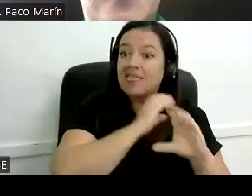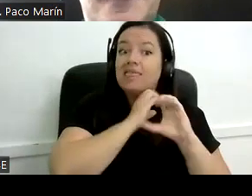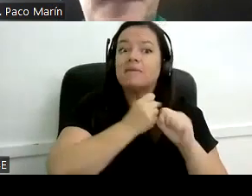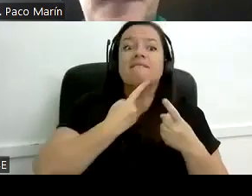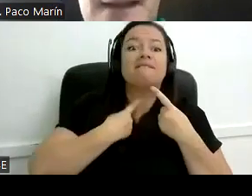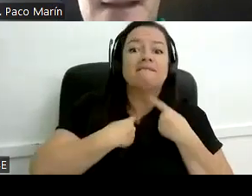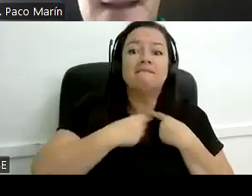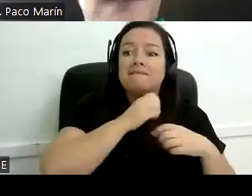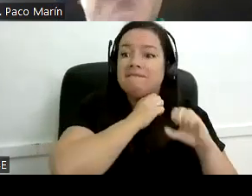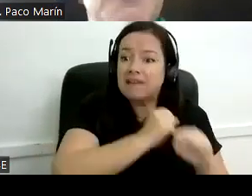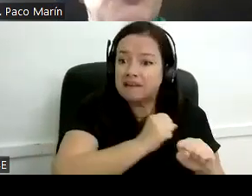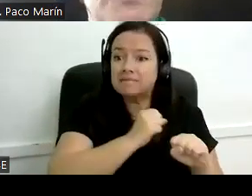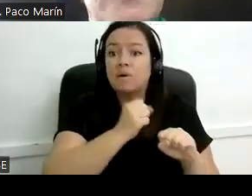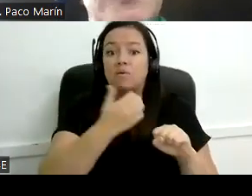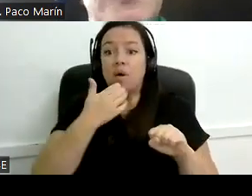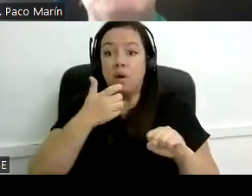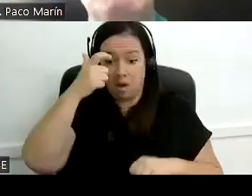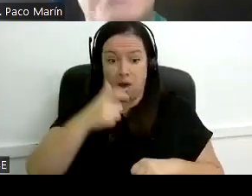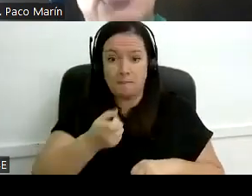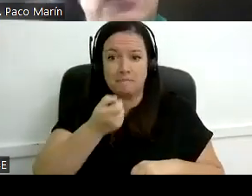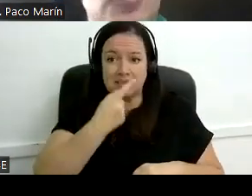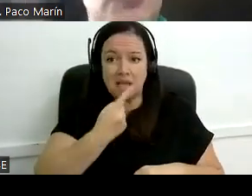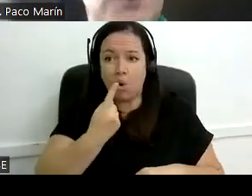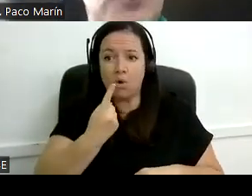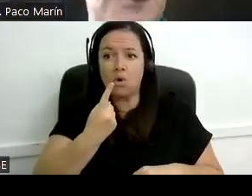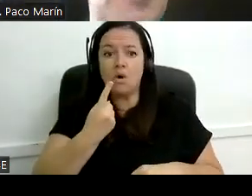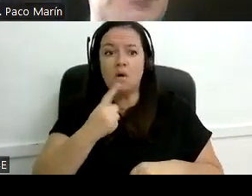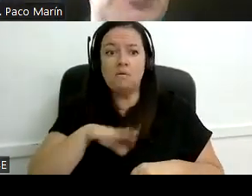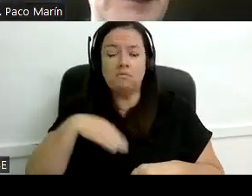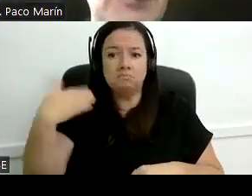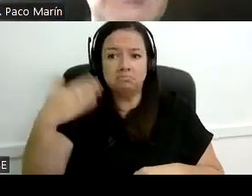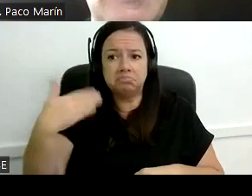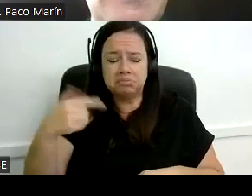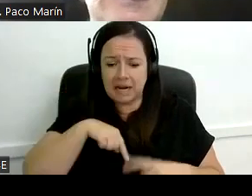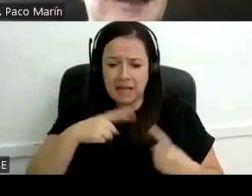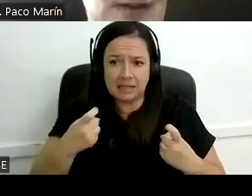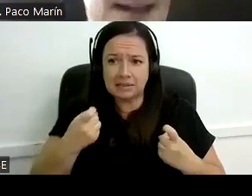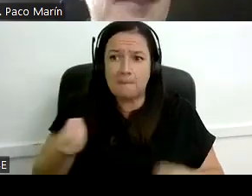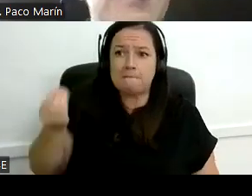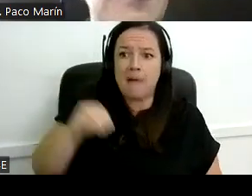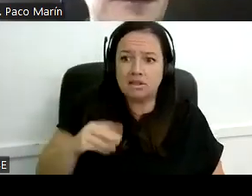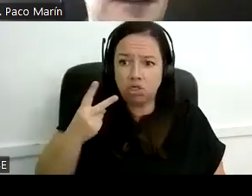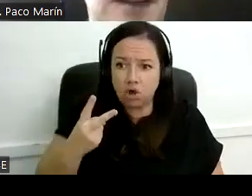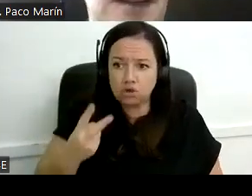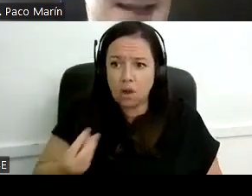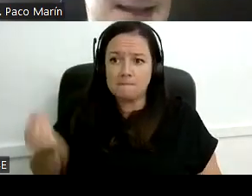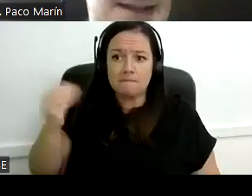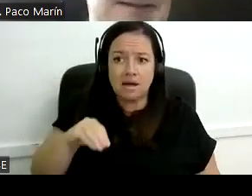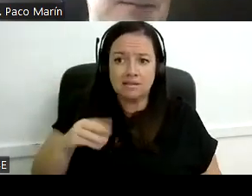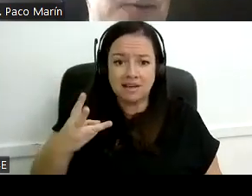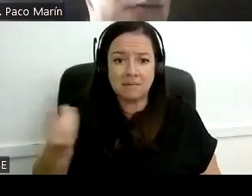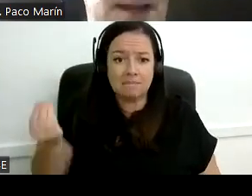es que cada vez la persona necesita mayor dosis para obtener el mismo efecto. La tolerancia, que